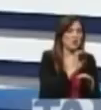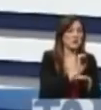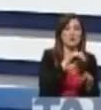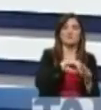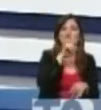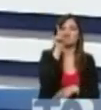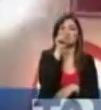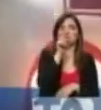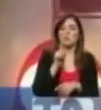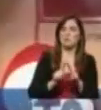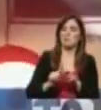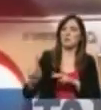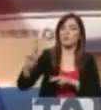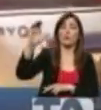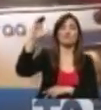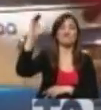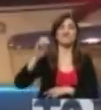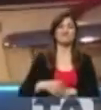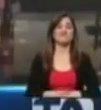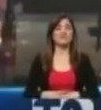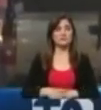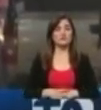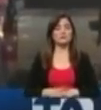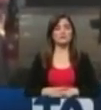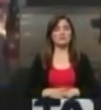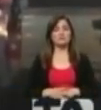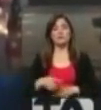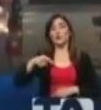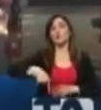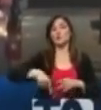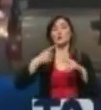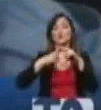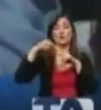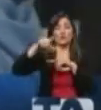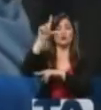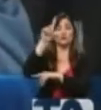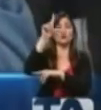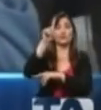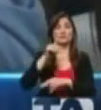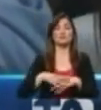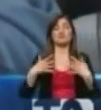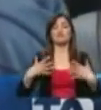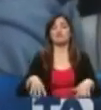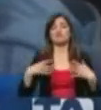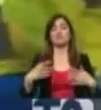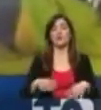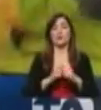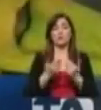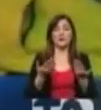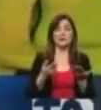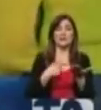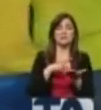país. El cobro de la nueva tasa inició hoy desde las 0 horas con más de 20 liquidaciones de las